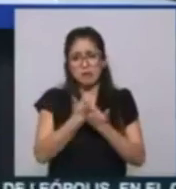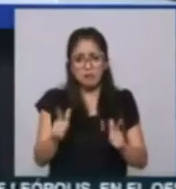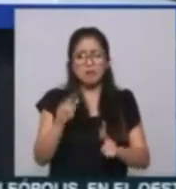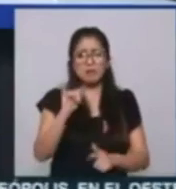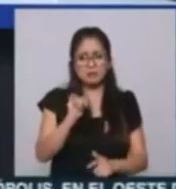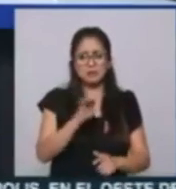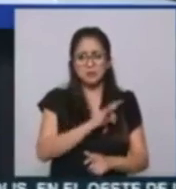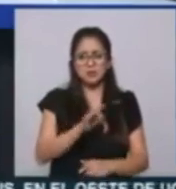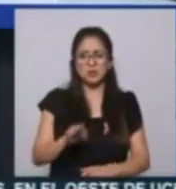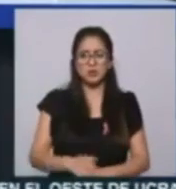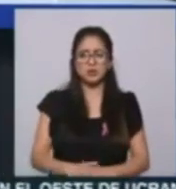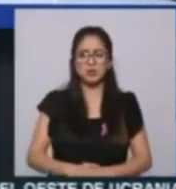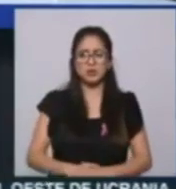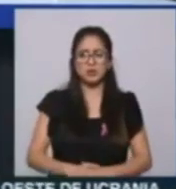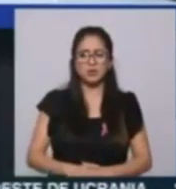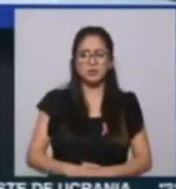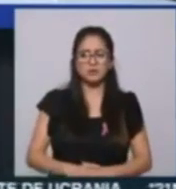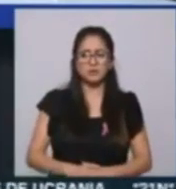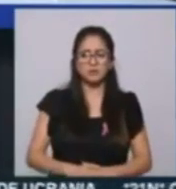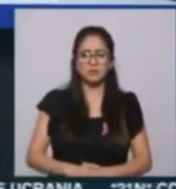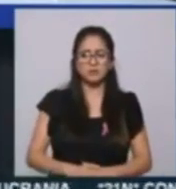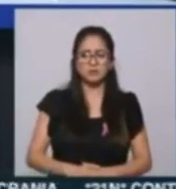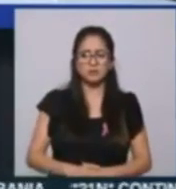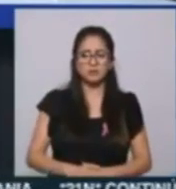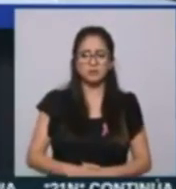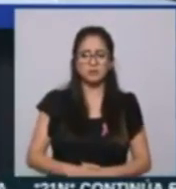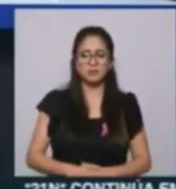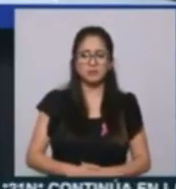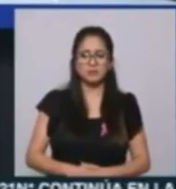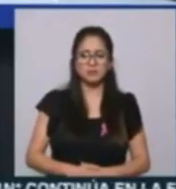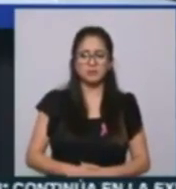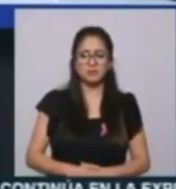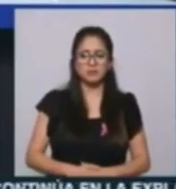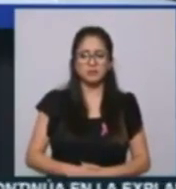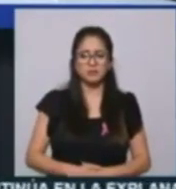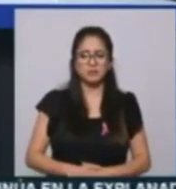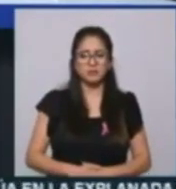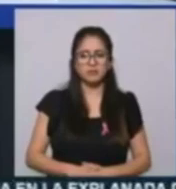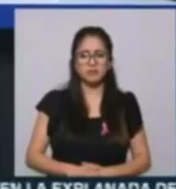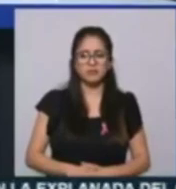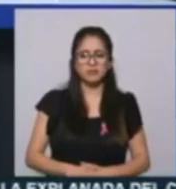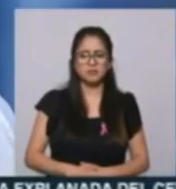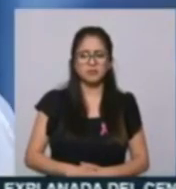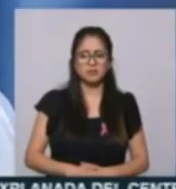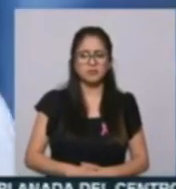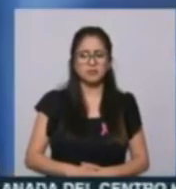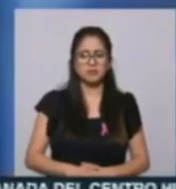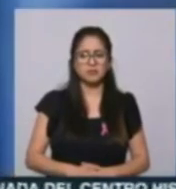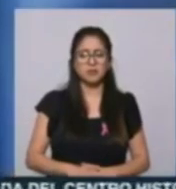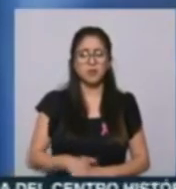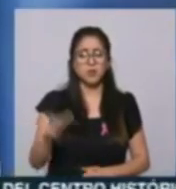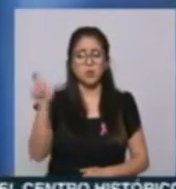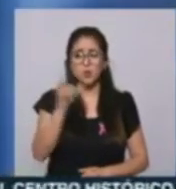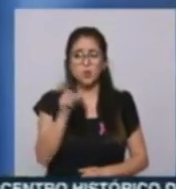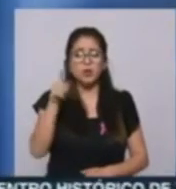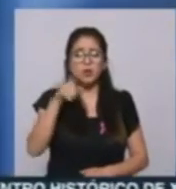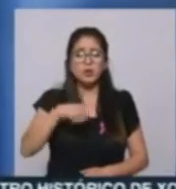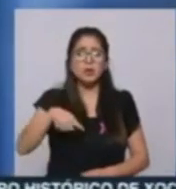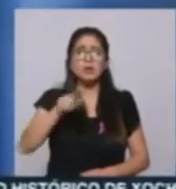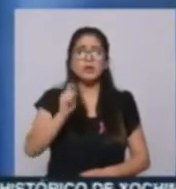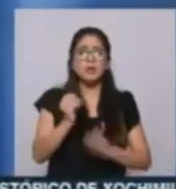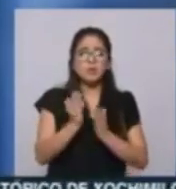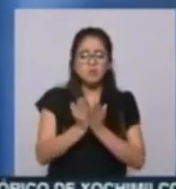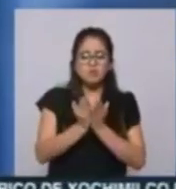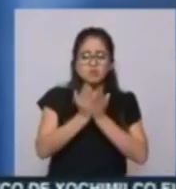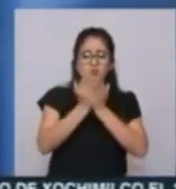y... Sí. Además, no hay que olvidar que una vez que ellos embarcan, es un recorrido. Sí.